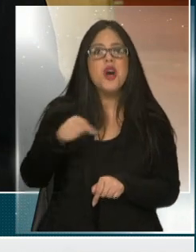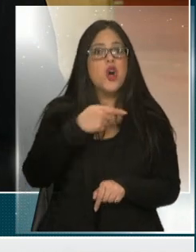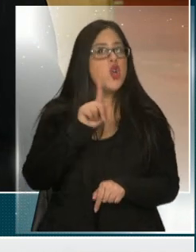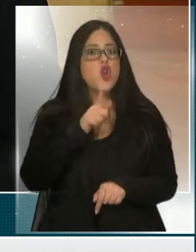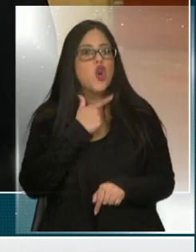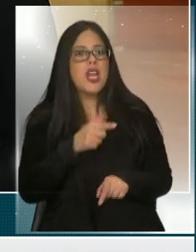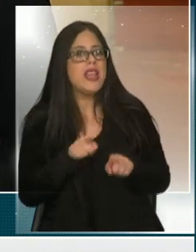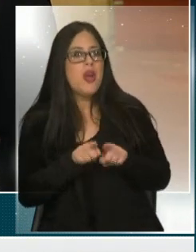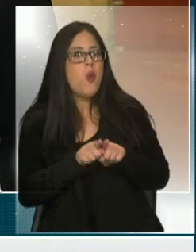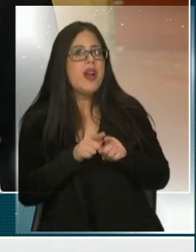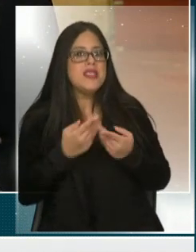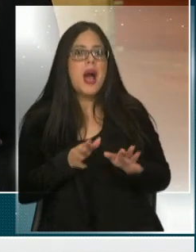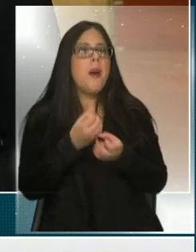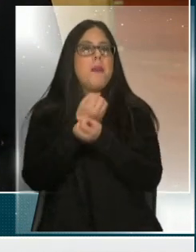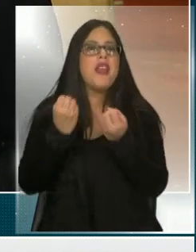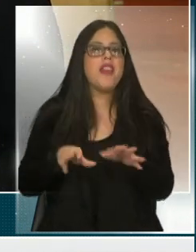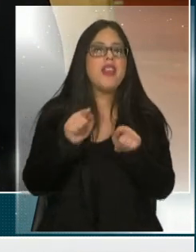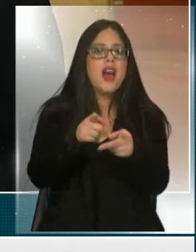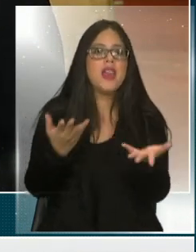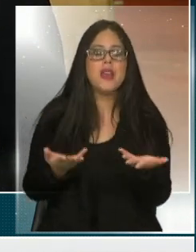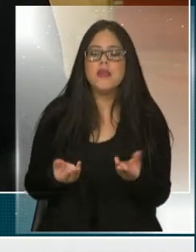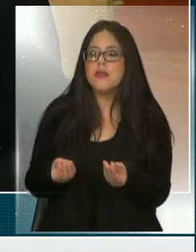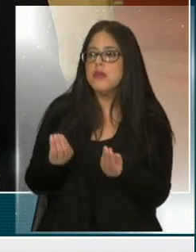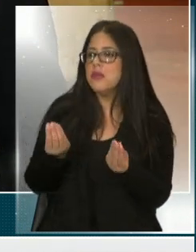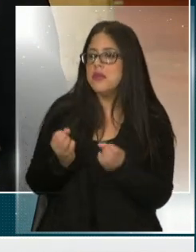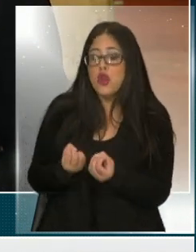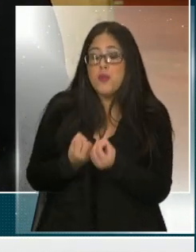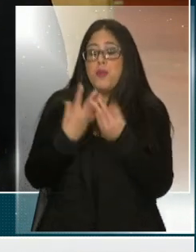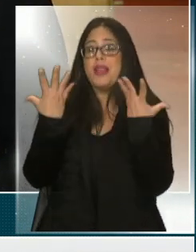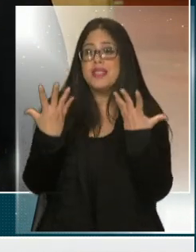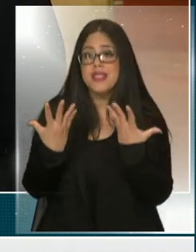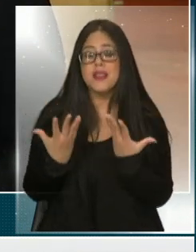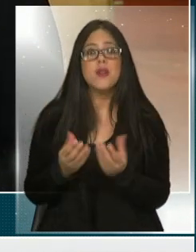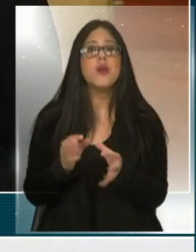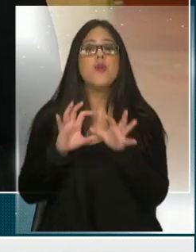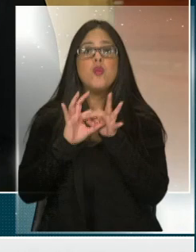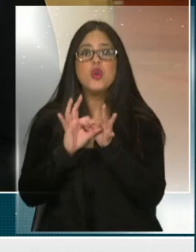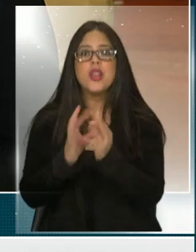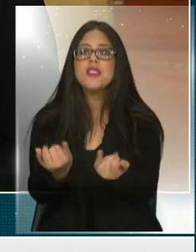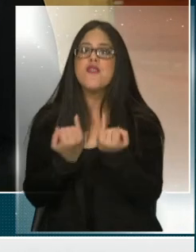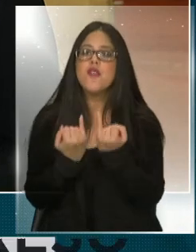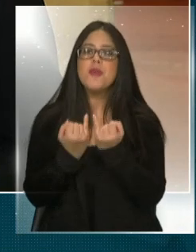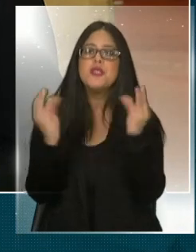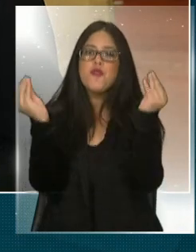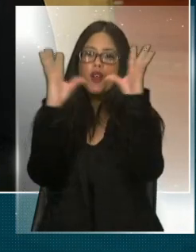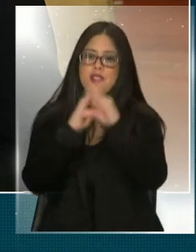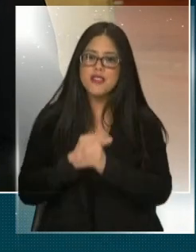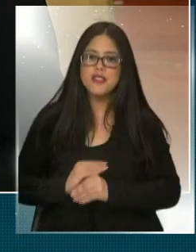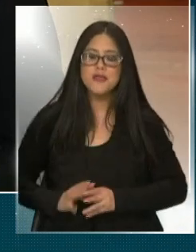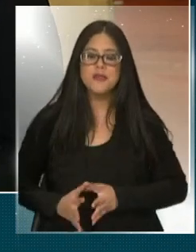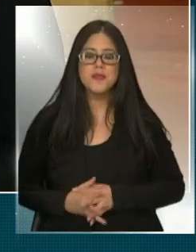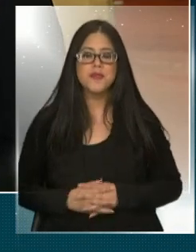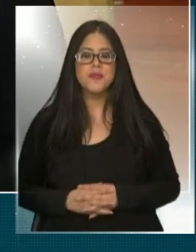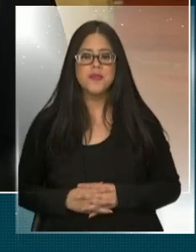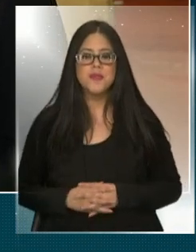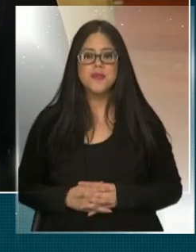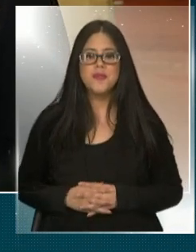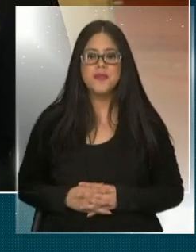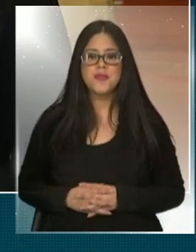presidencial. Increíble lo que ha sucedido con Donald Trump en el último tiempo. Florencia, muy completo el informe. Muchas gracias, muy buenas noches.